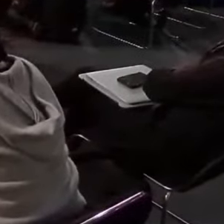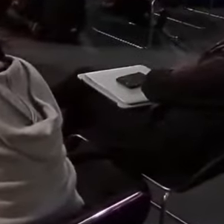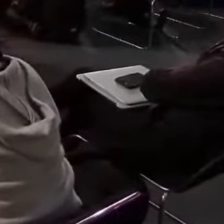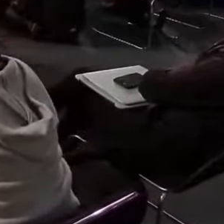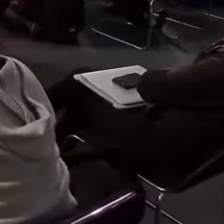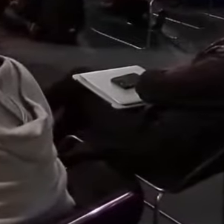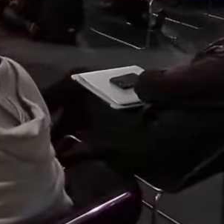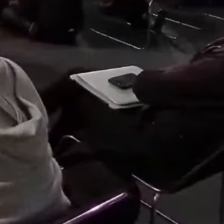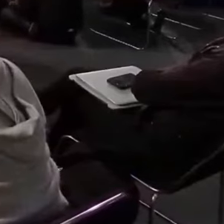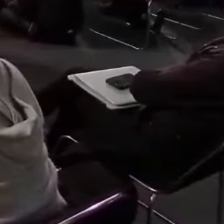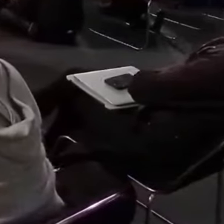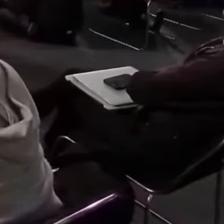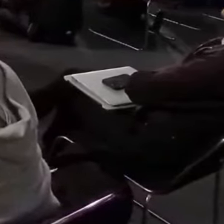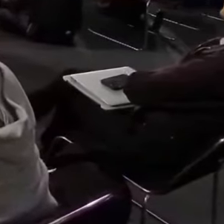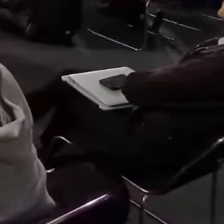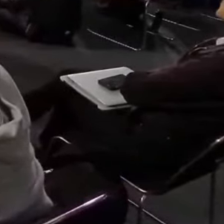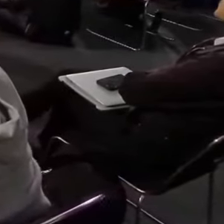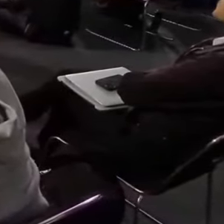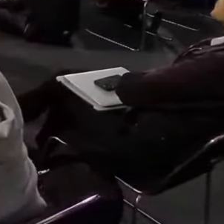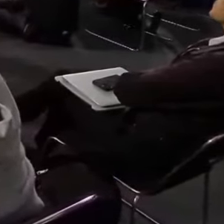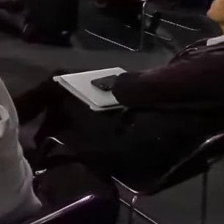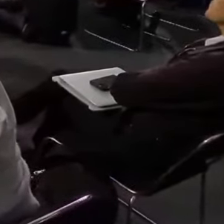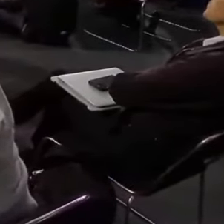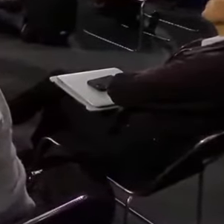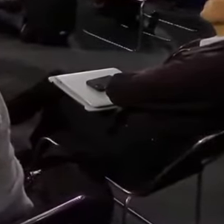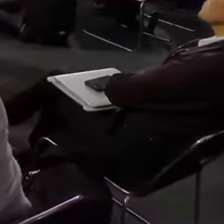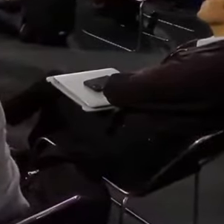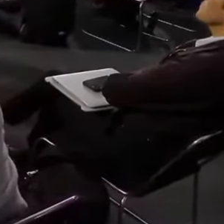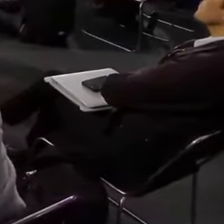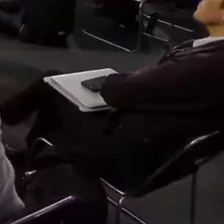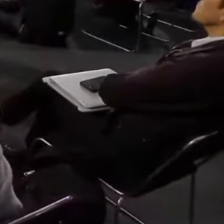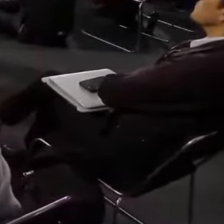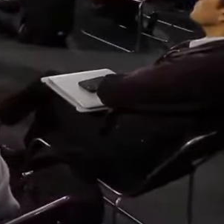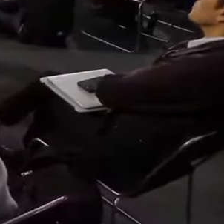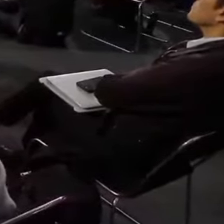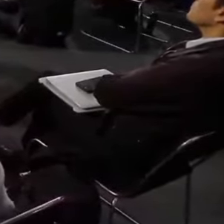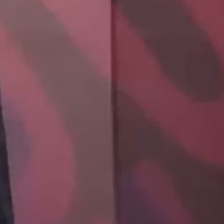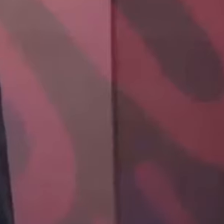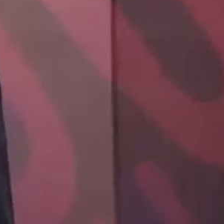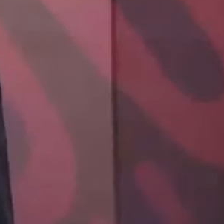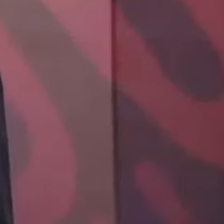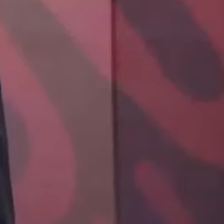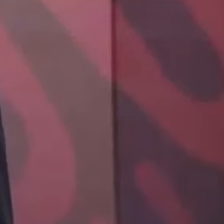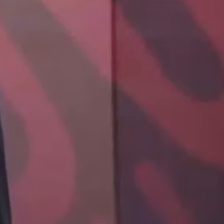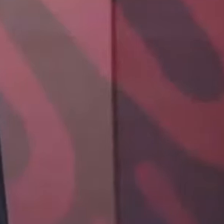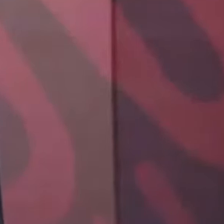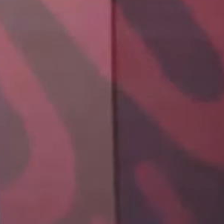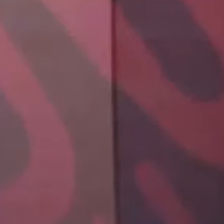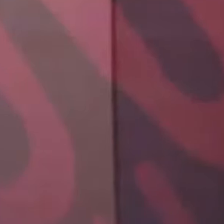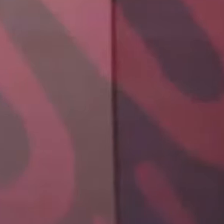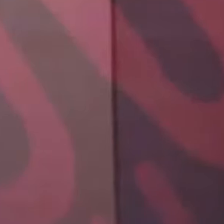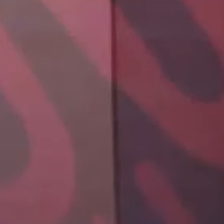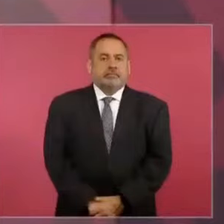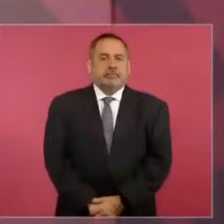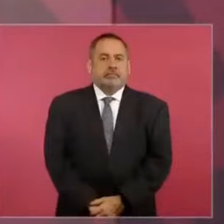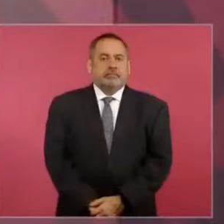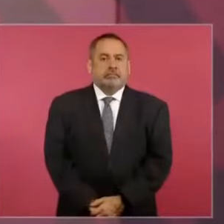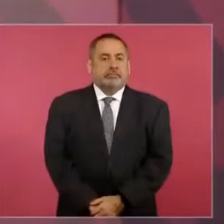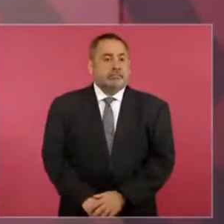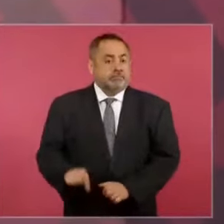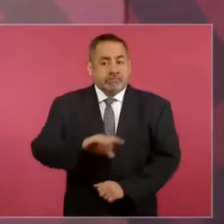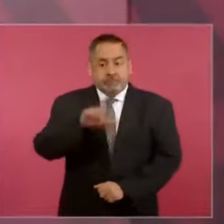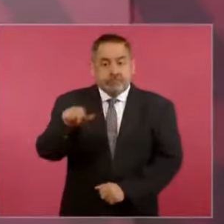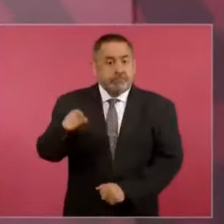Tierra y es el general Cárdenas el que inicie con el reparto ag